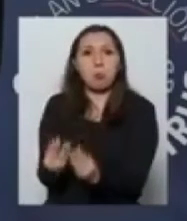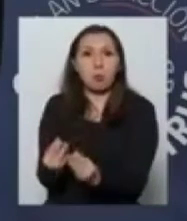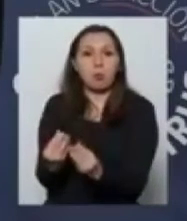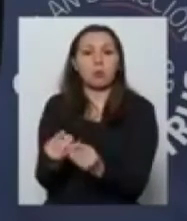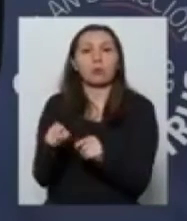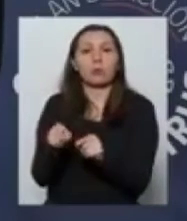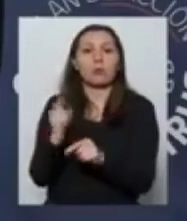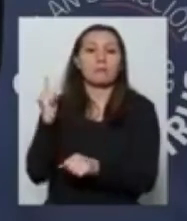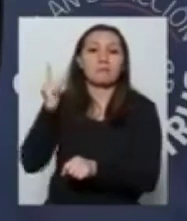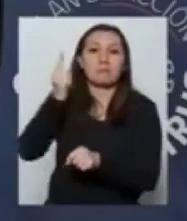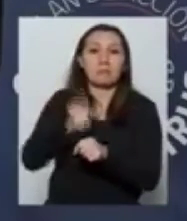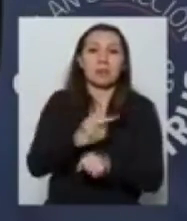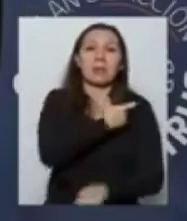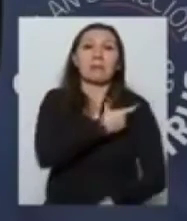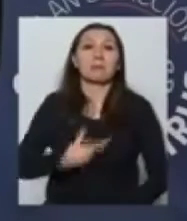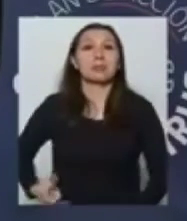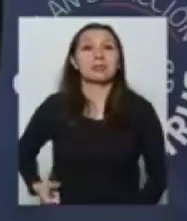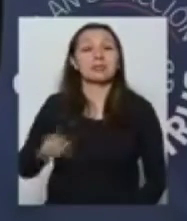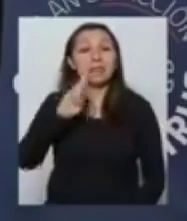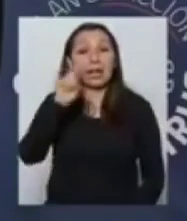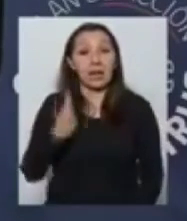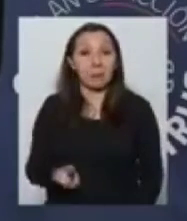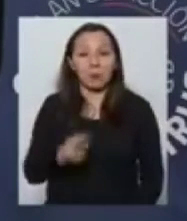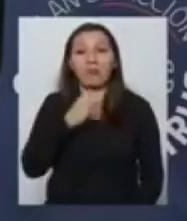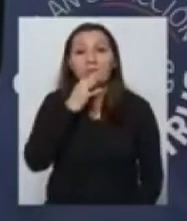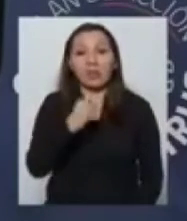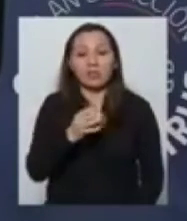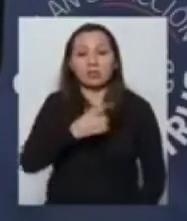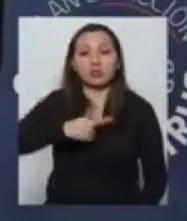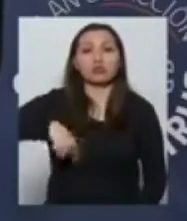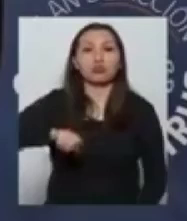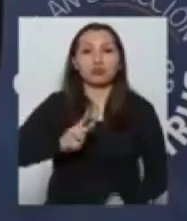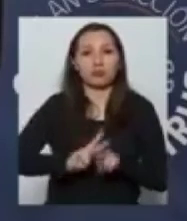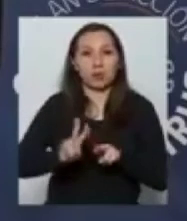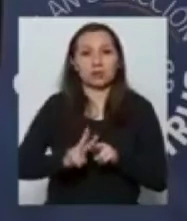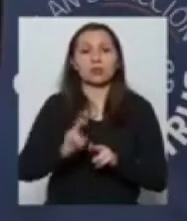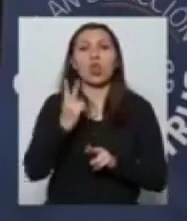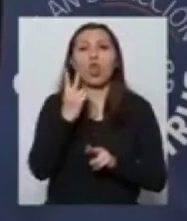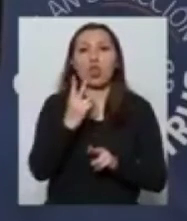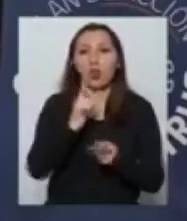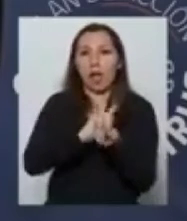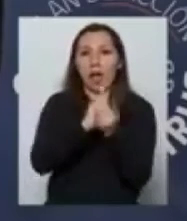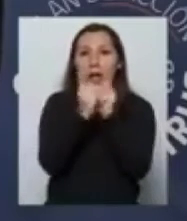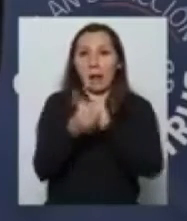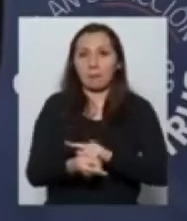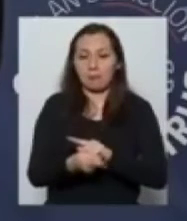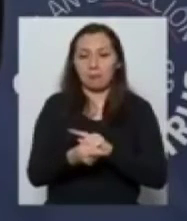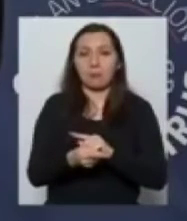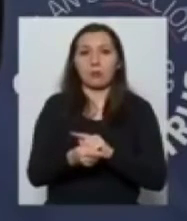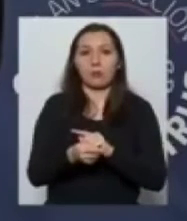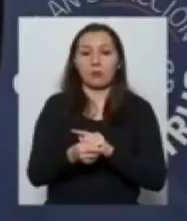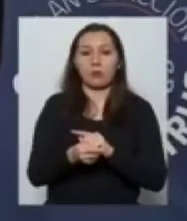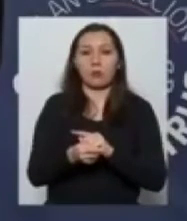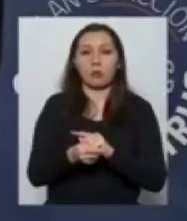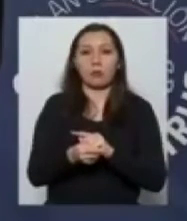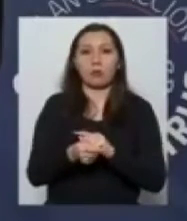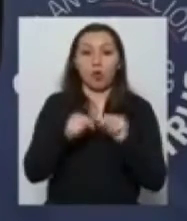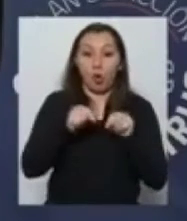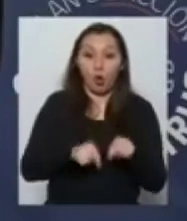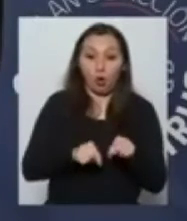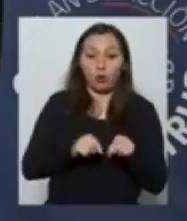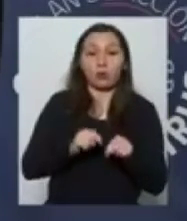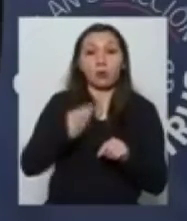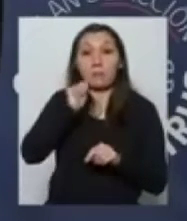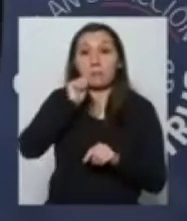que, por instrucción del presidente de la República, vamos a hacer dos cambios en el día entre hoy